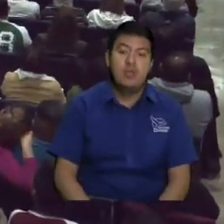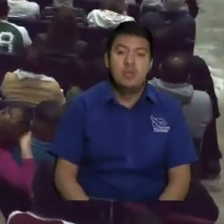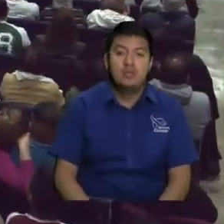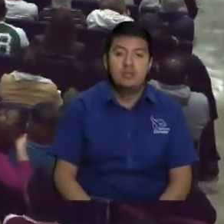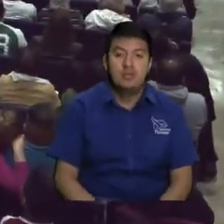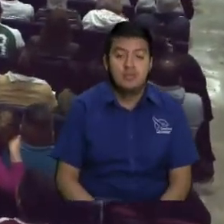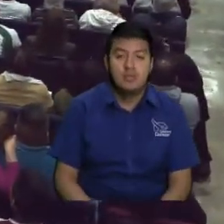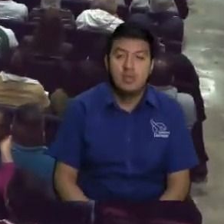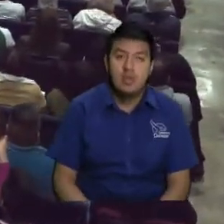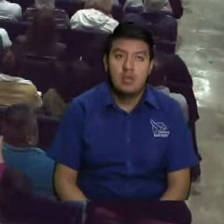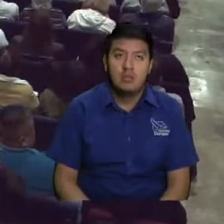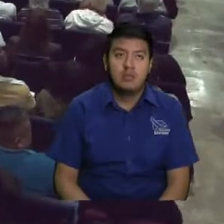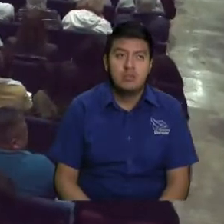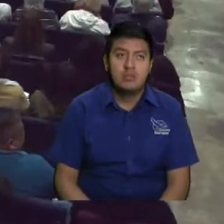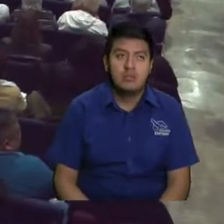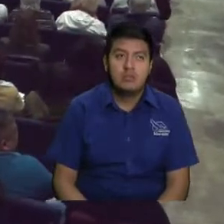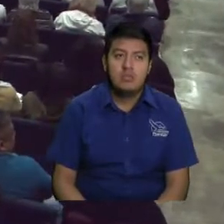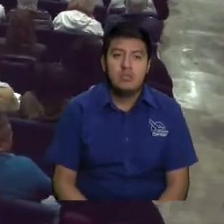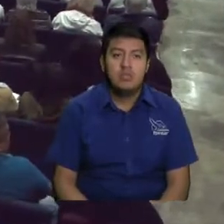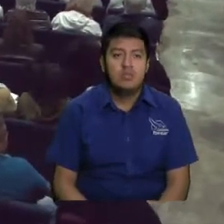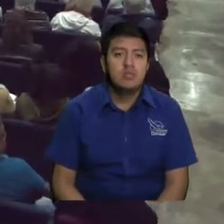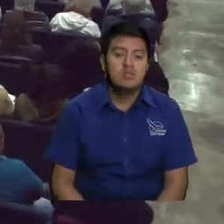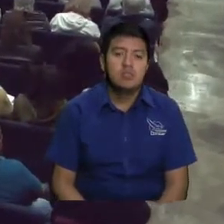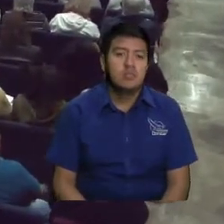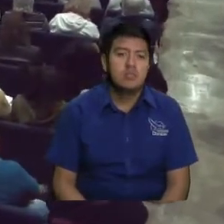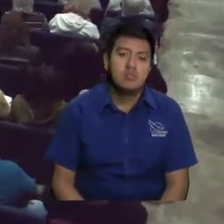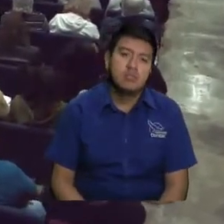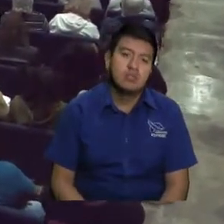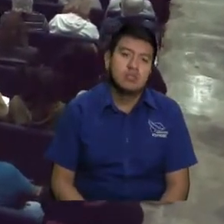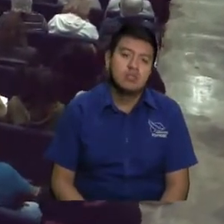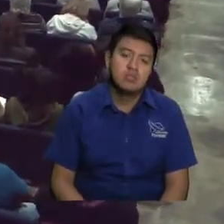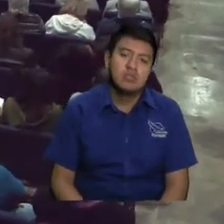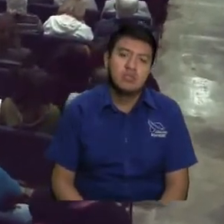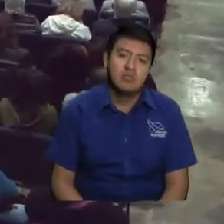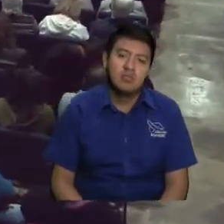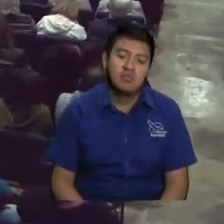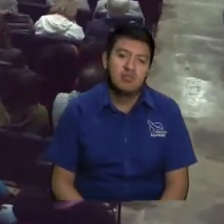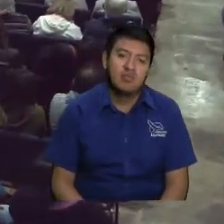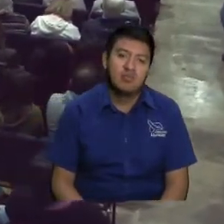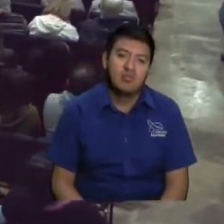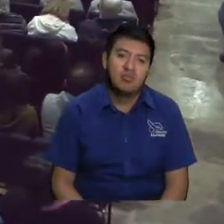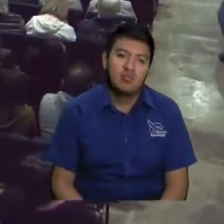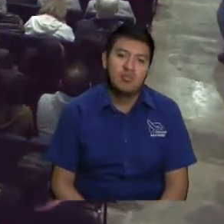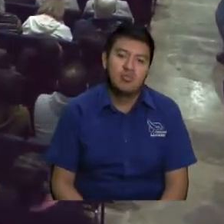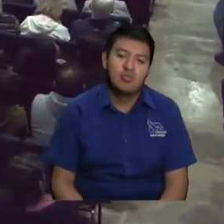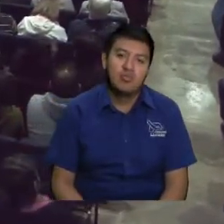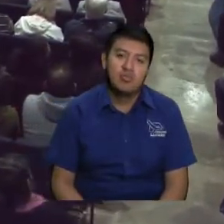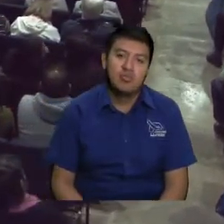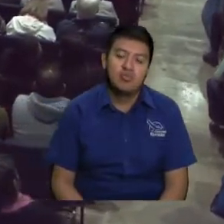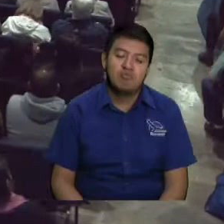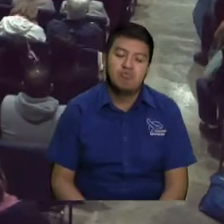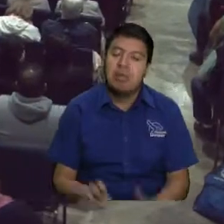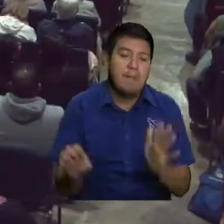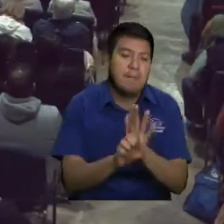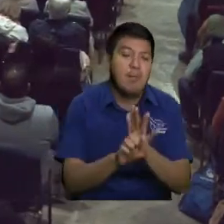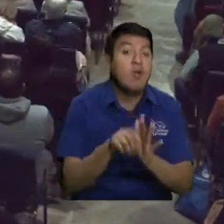cuestiones de las que nosotros podemos... que están implícitas, pues. Vas a hacer un